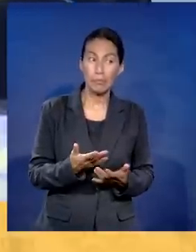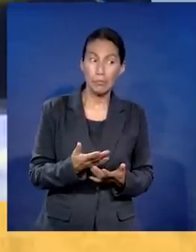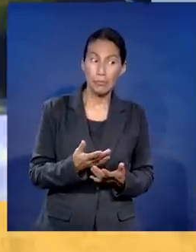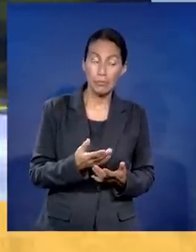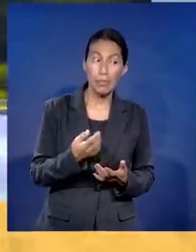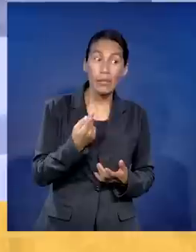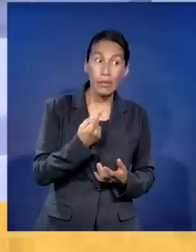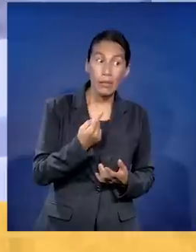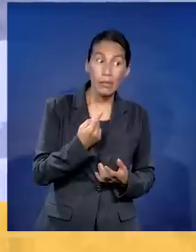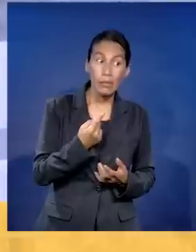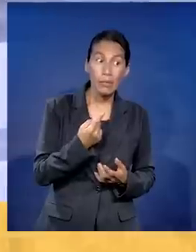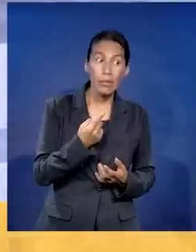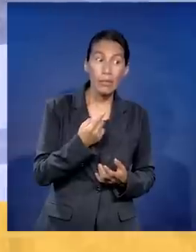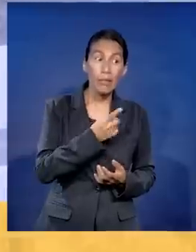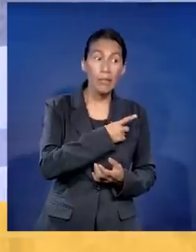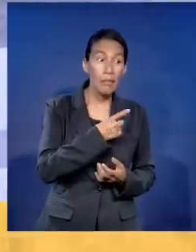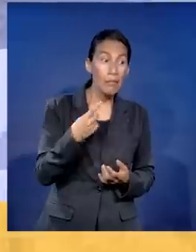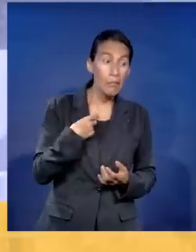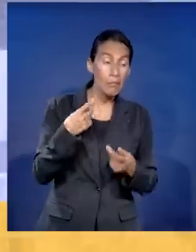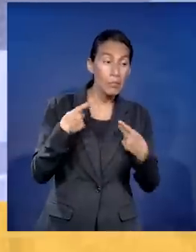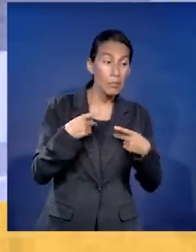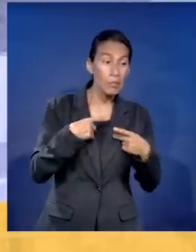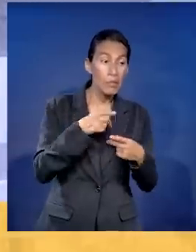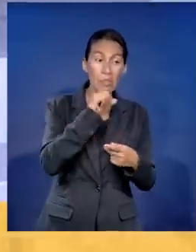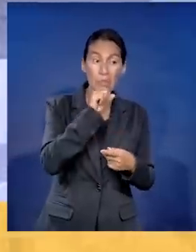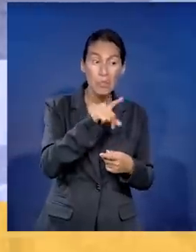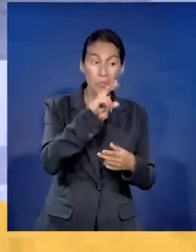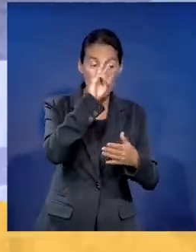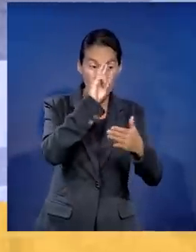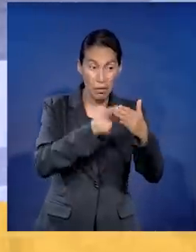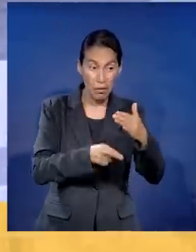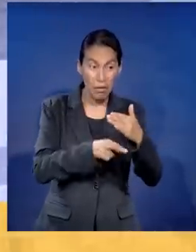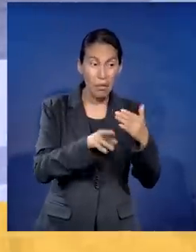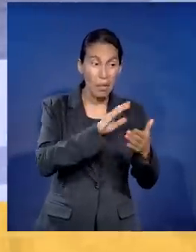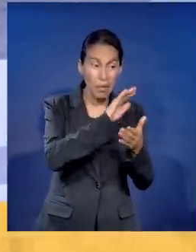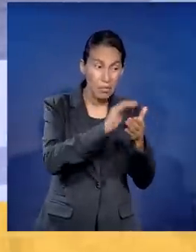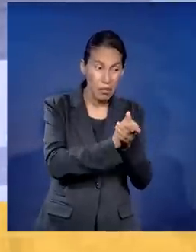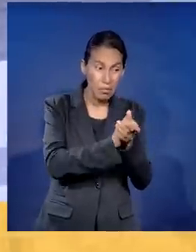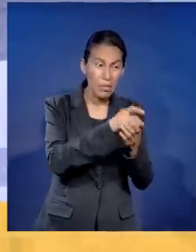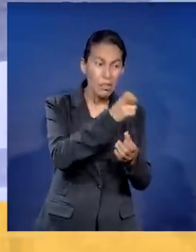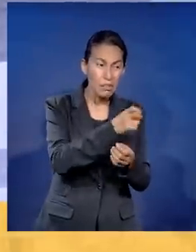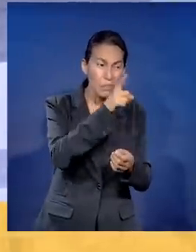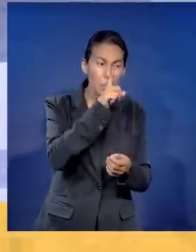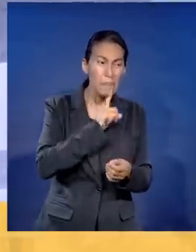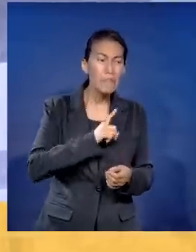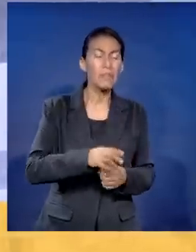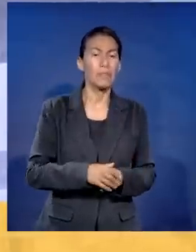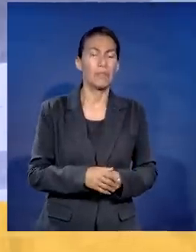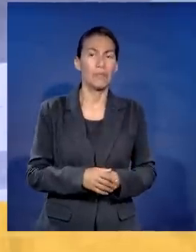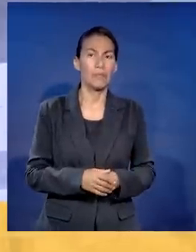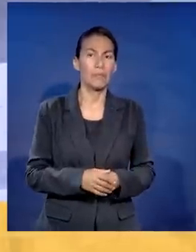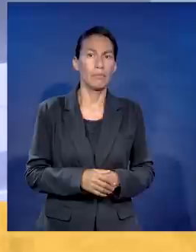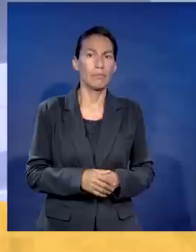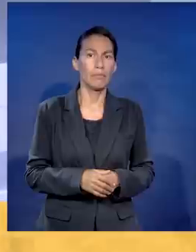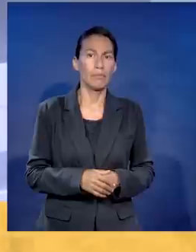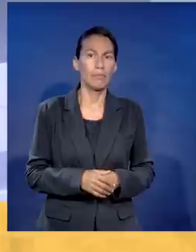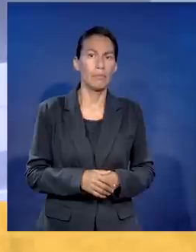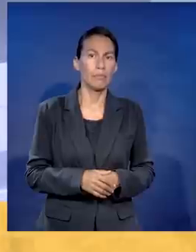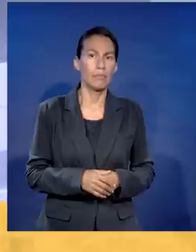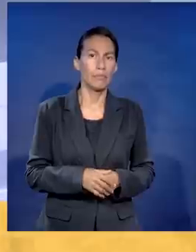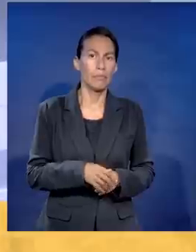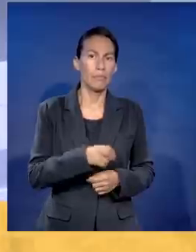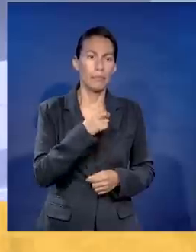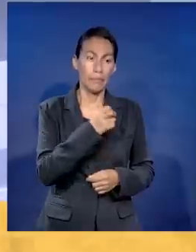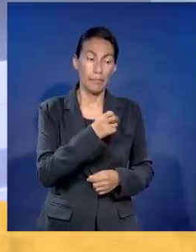qué parte es mentira eso de que hay que casarse con alguien de tu misma religión para que todo salga bien Eso es mentira pastor